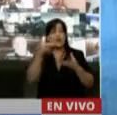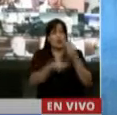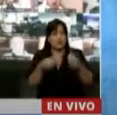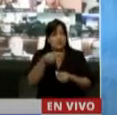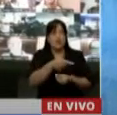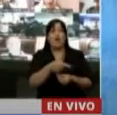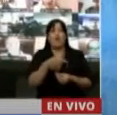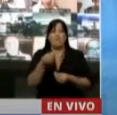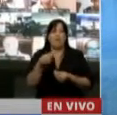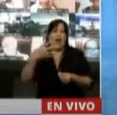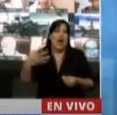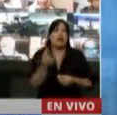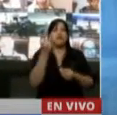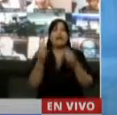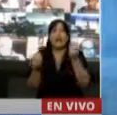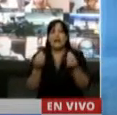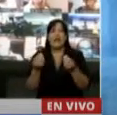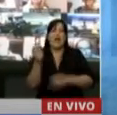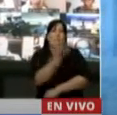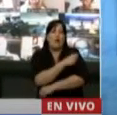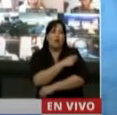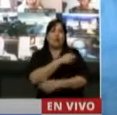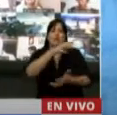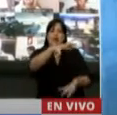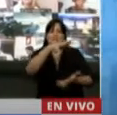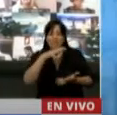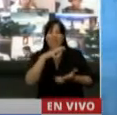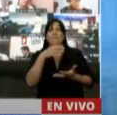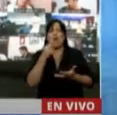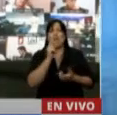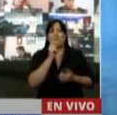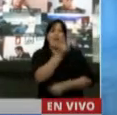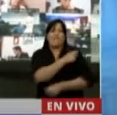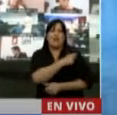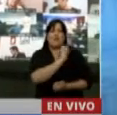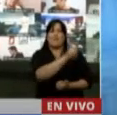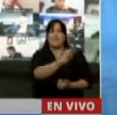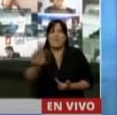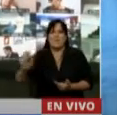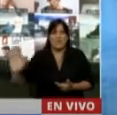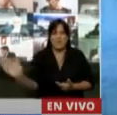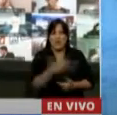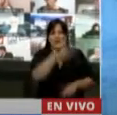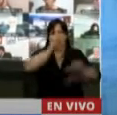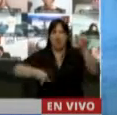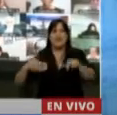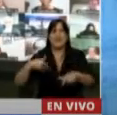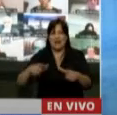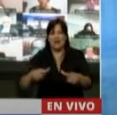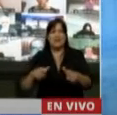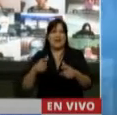una finalidad que estaba manifiesta dentro del proyecto de ley y que abarca